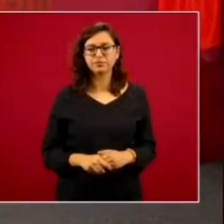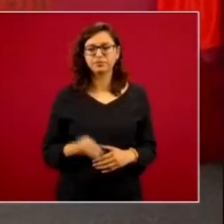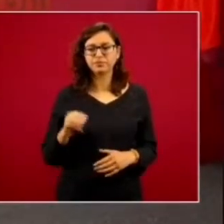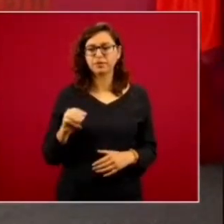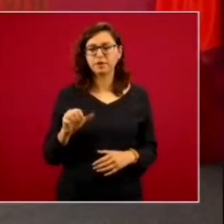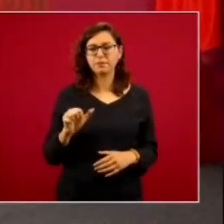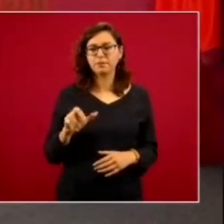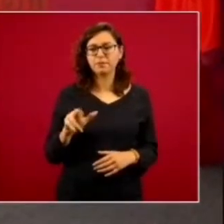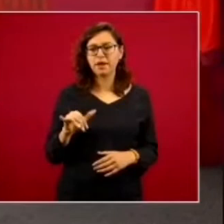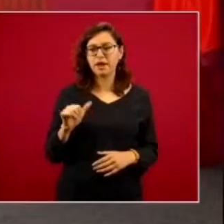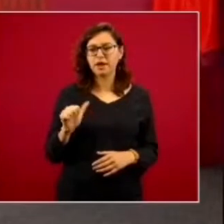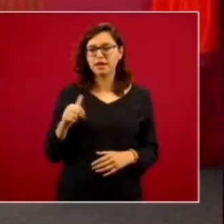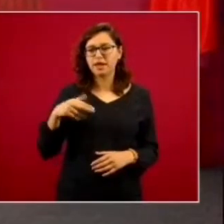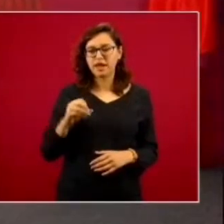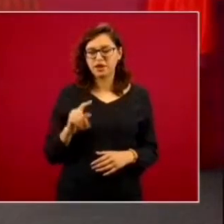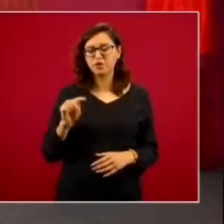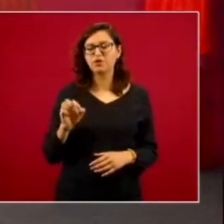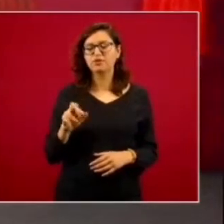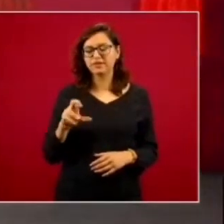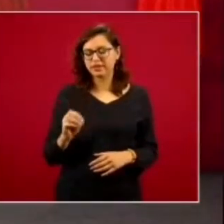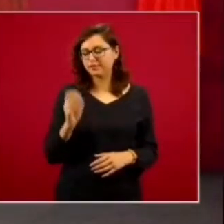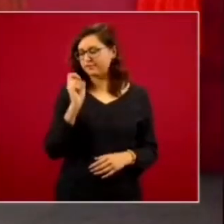Mariano Ter, sí,